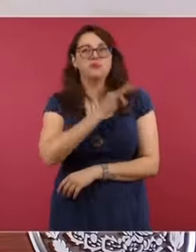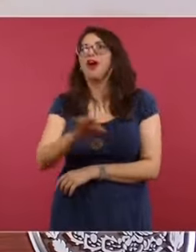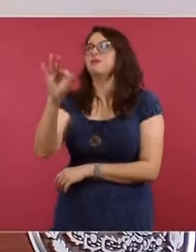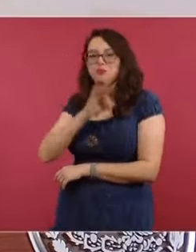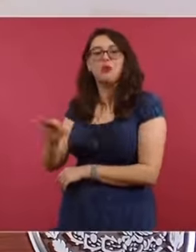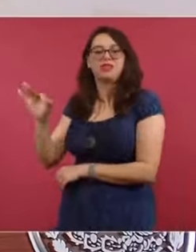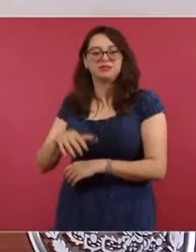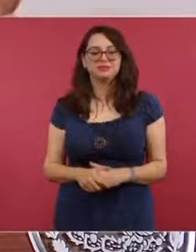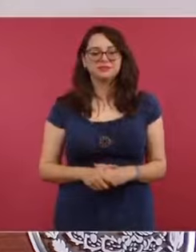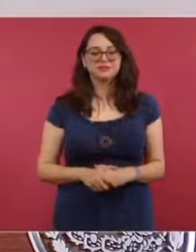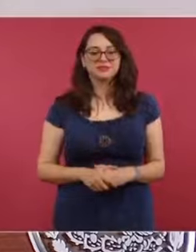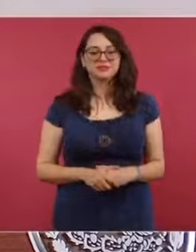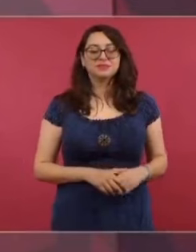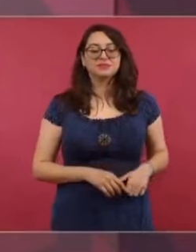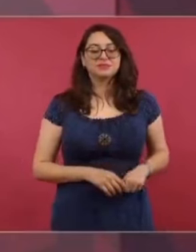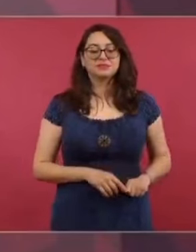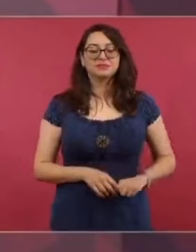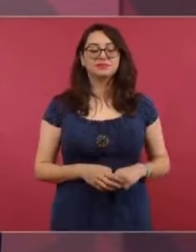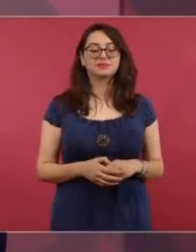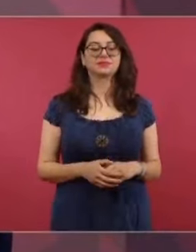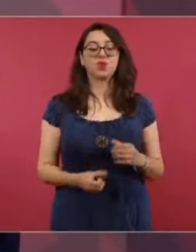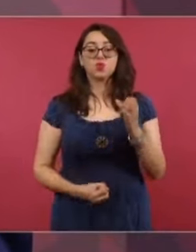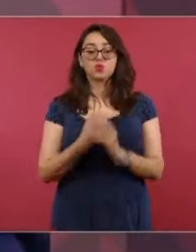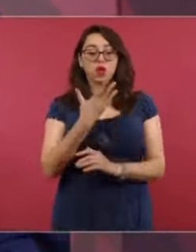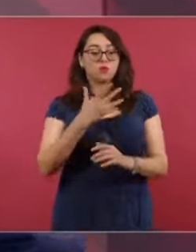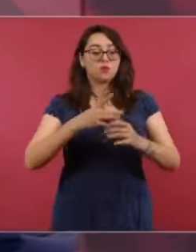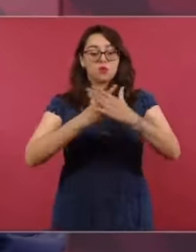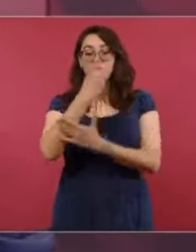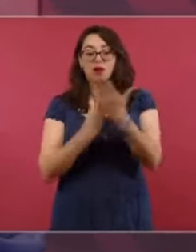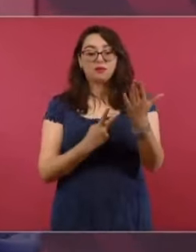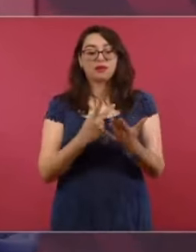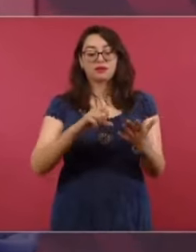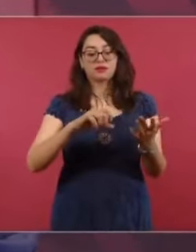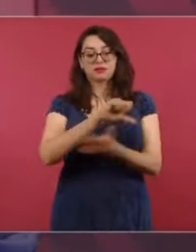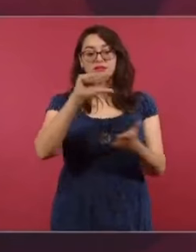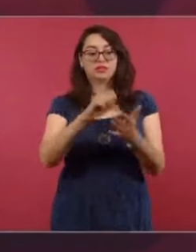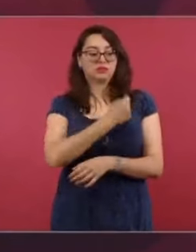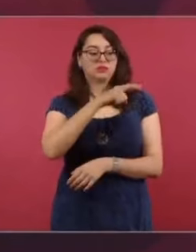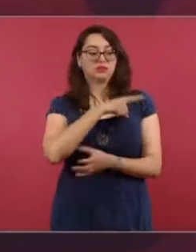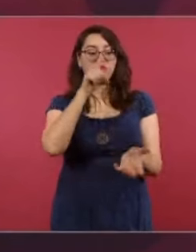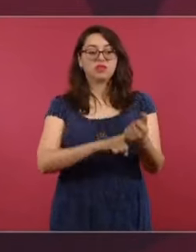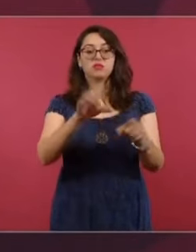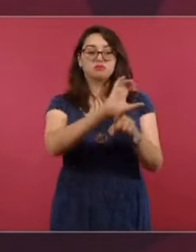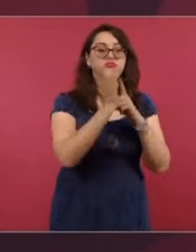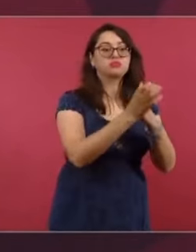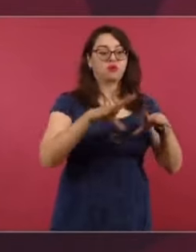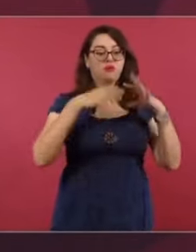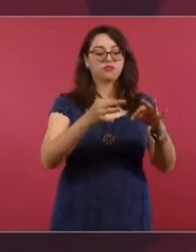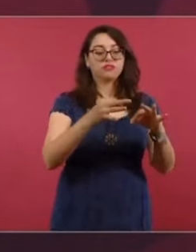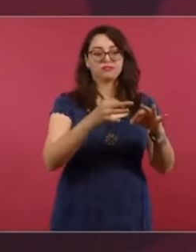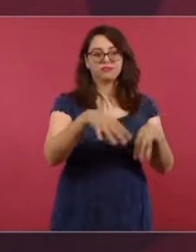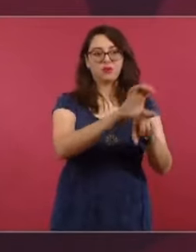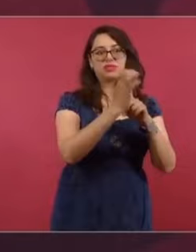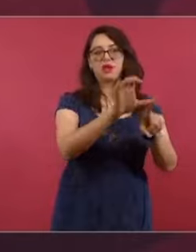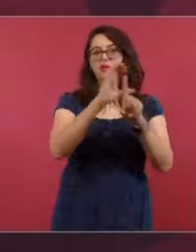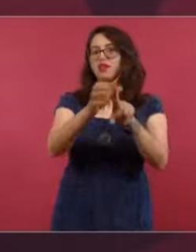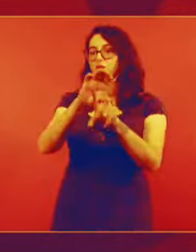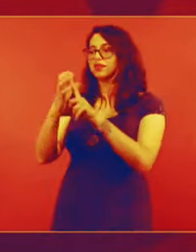cosas. Estos comités de salud para llevar a cabo el